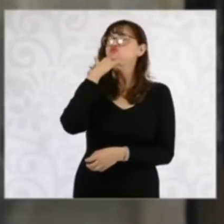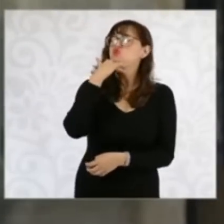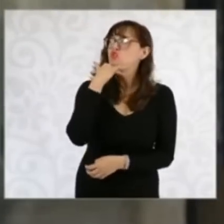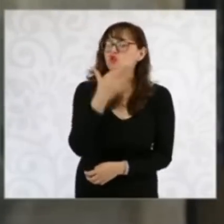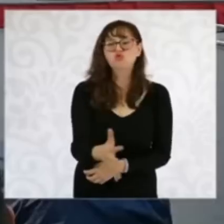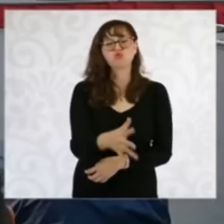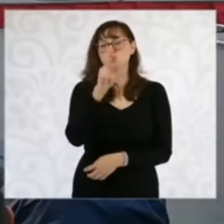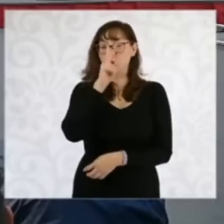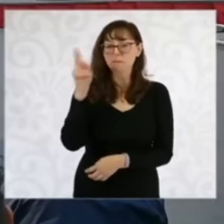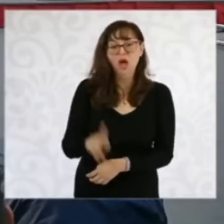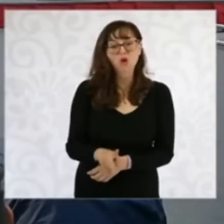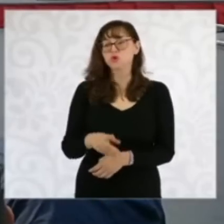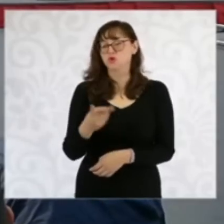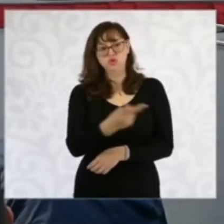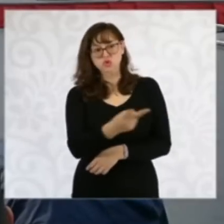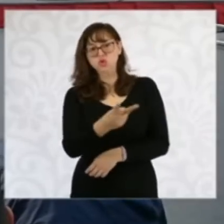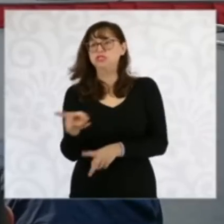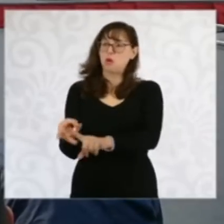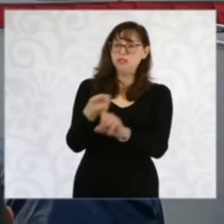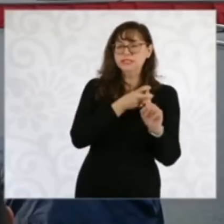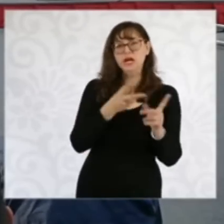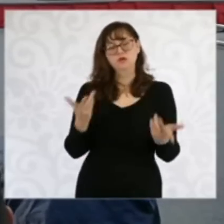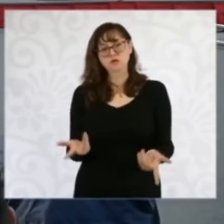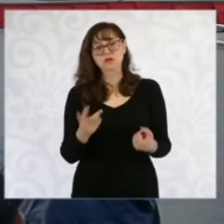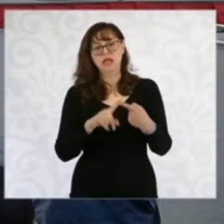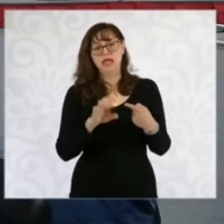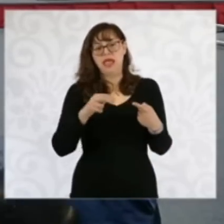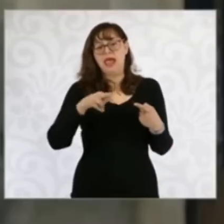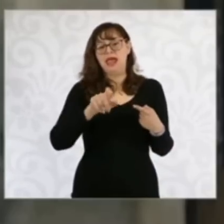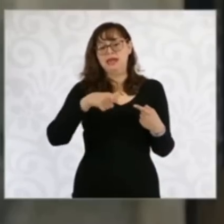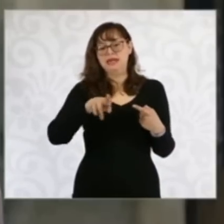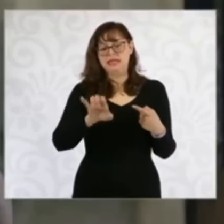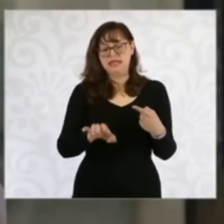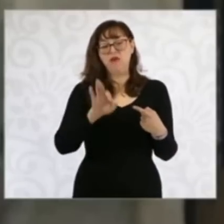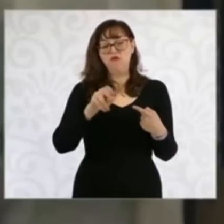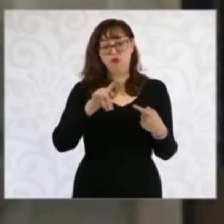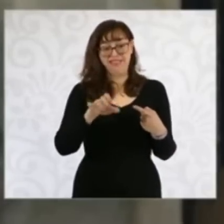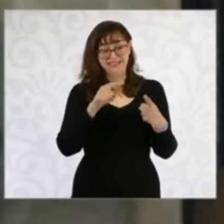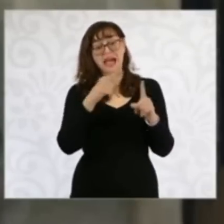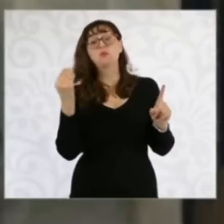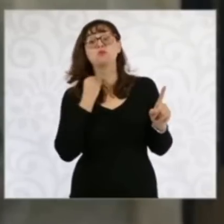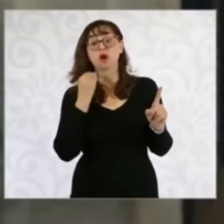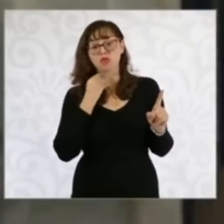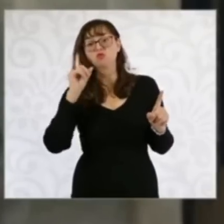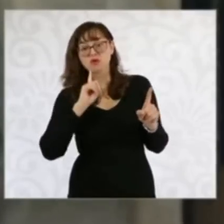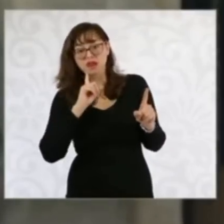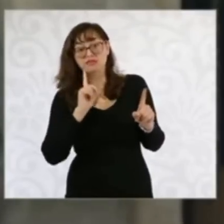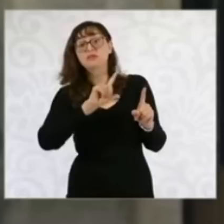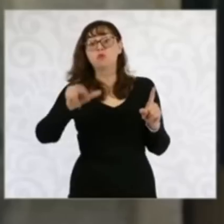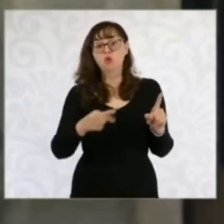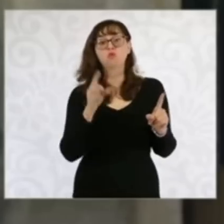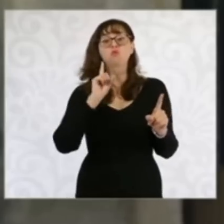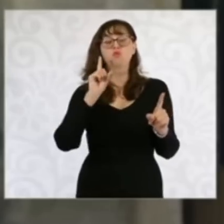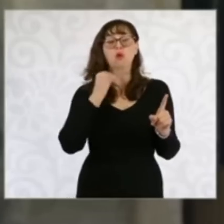corrupta porque liberaron a estos delincuentes. Enrique Fuentes León, que fue abogado del cártel del Golfo, incluso ya ha fallecido. Cristina